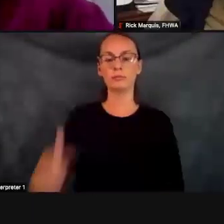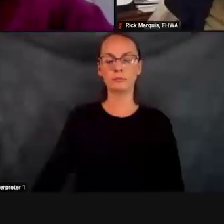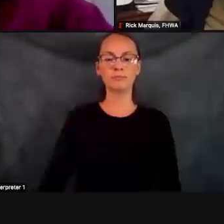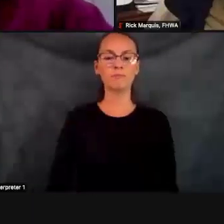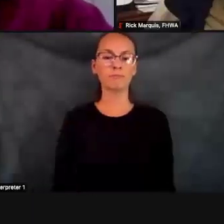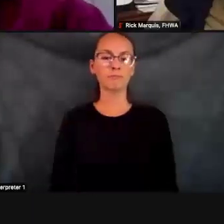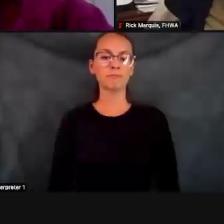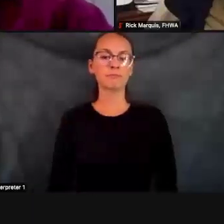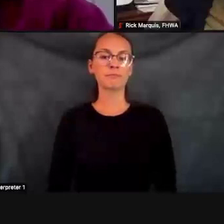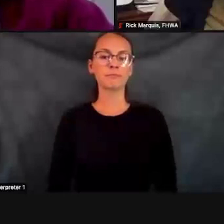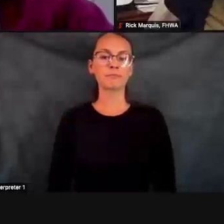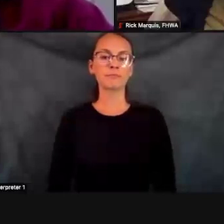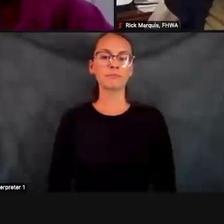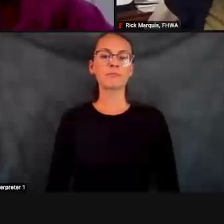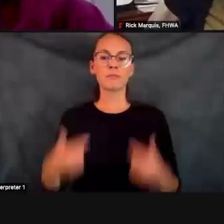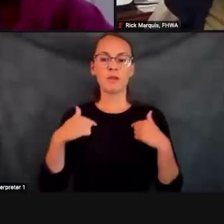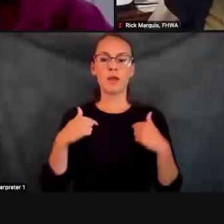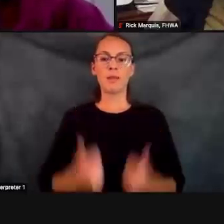Holland Greg,